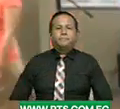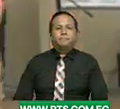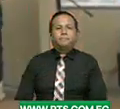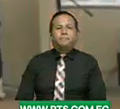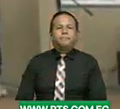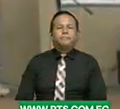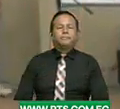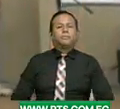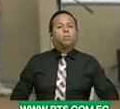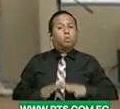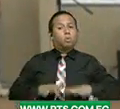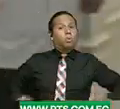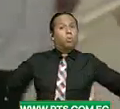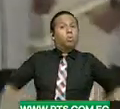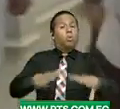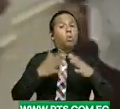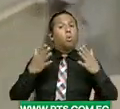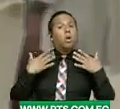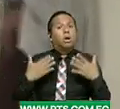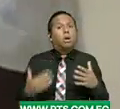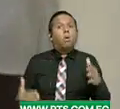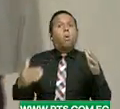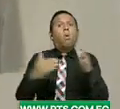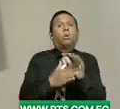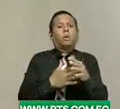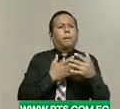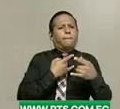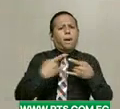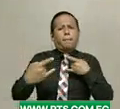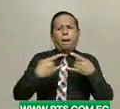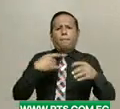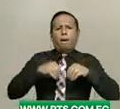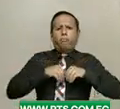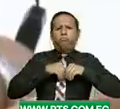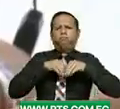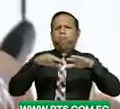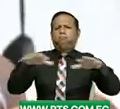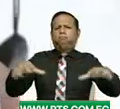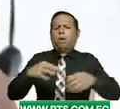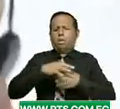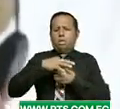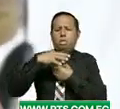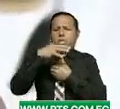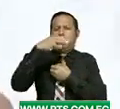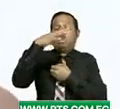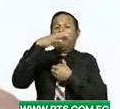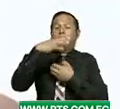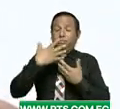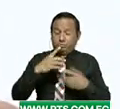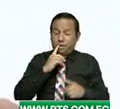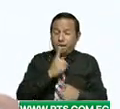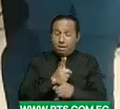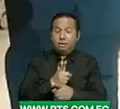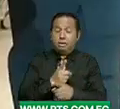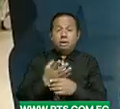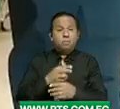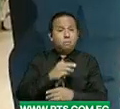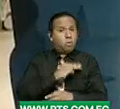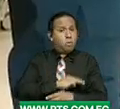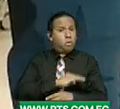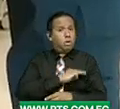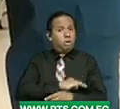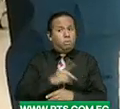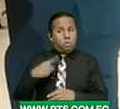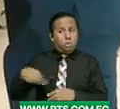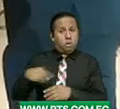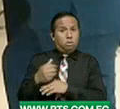qué Guayaquil Está frente a una Nueva Ola de contagios una realidad por ello desde el municipio hacen Las